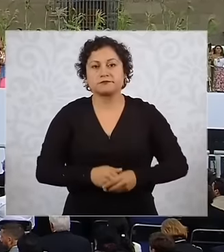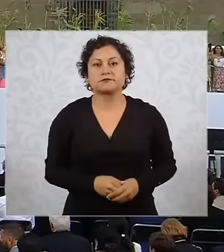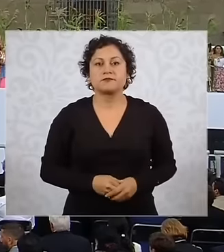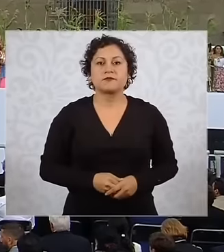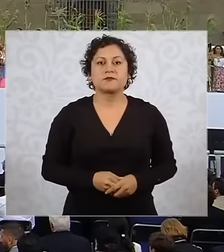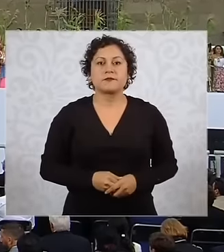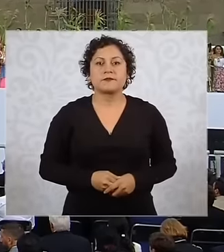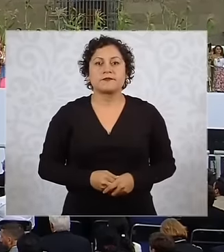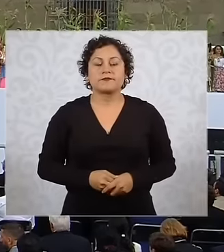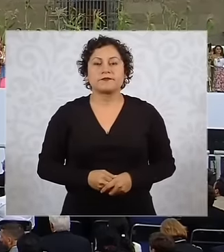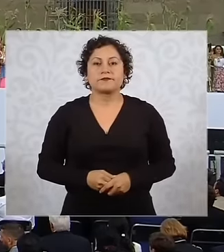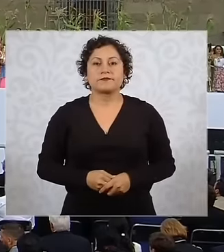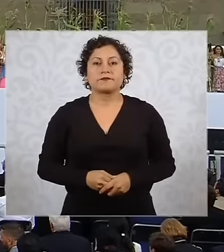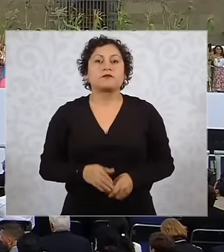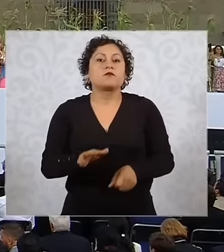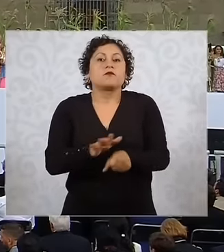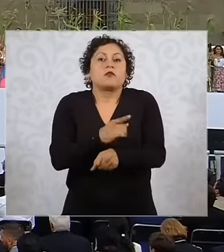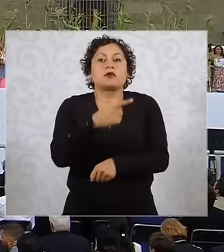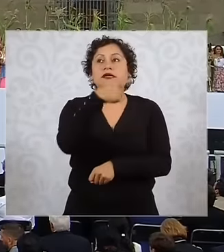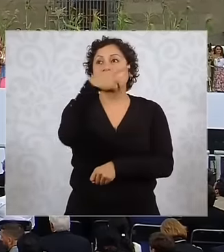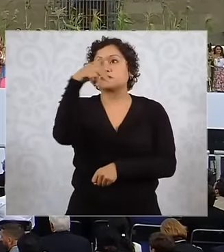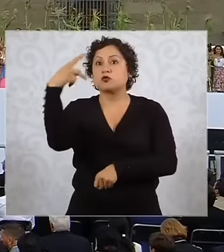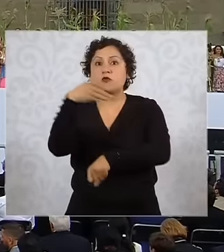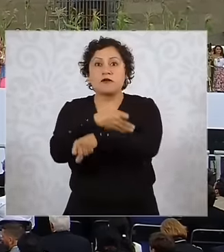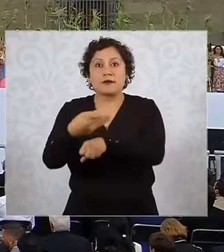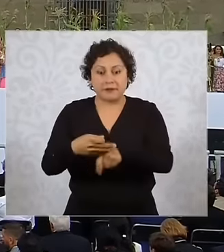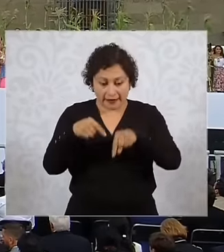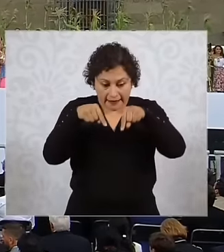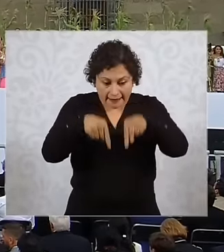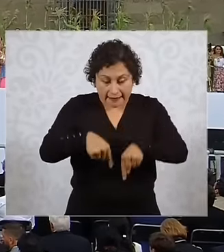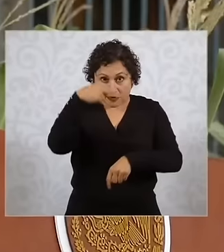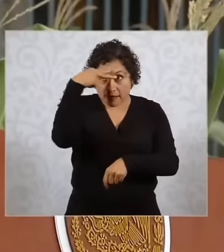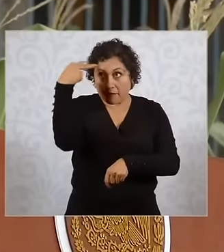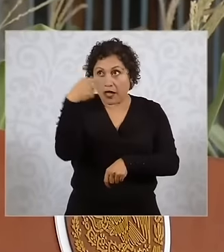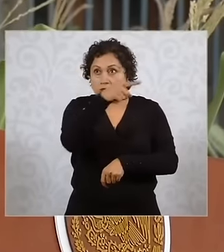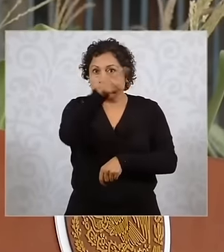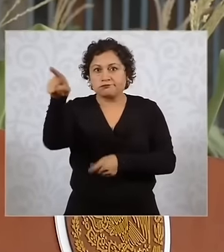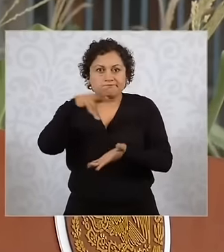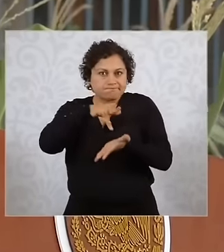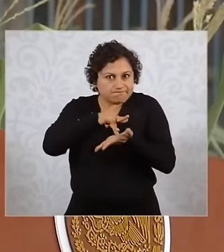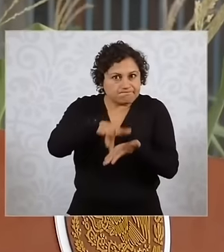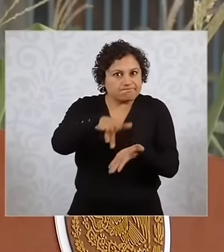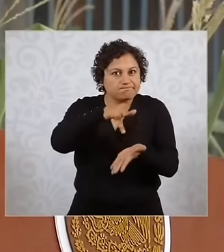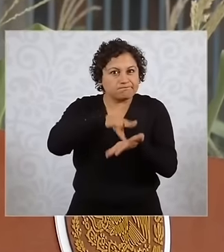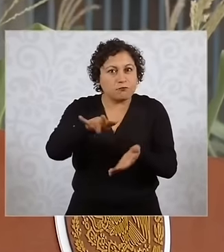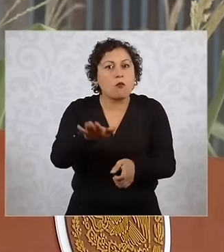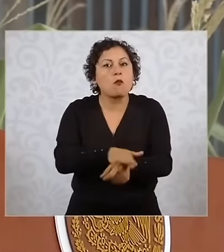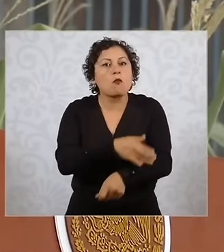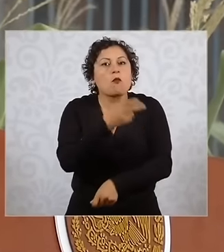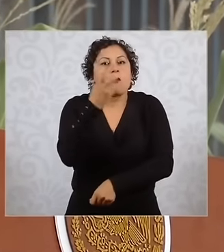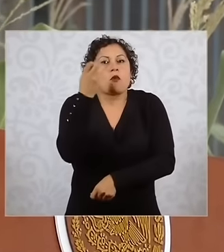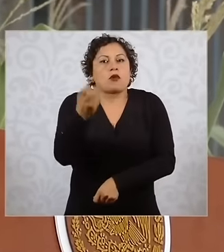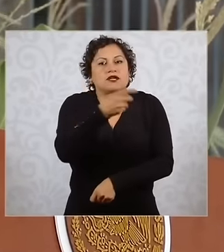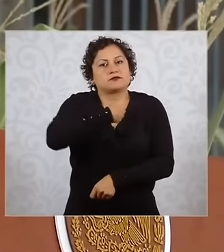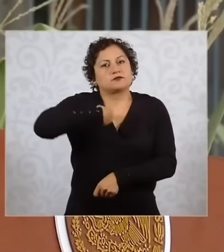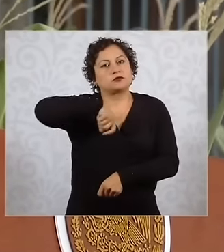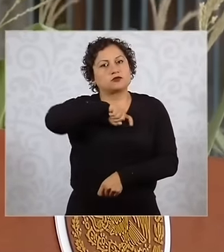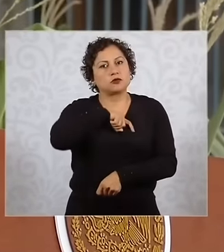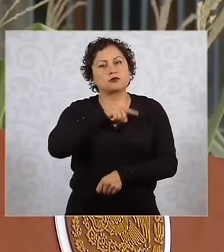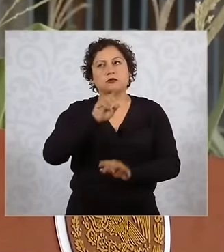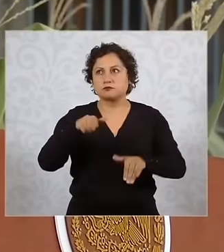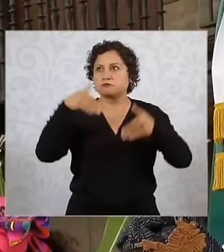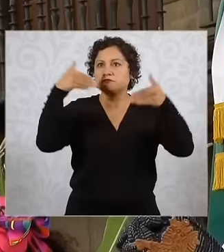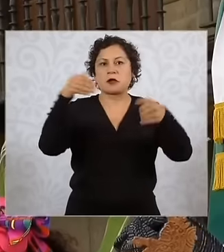por el apoyo que le dan a sus familias cada mes. Por ello, siempre les